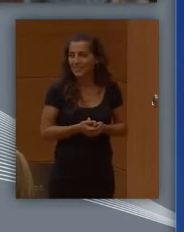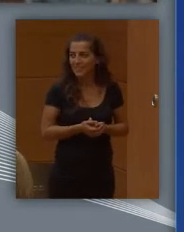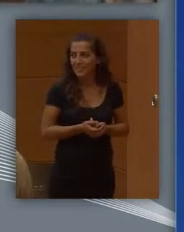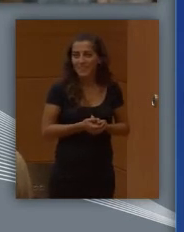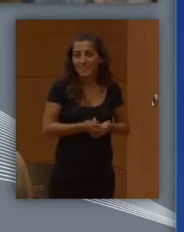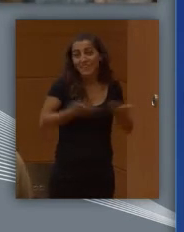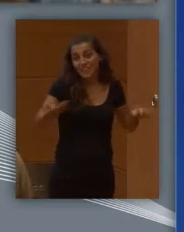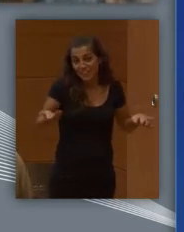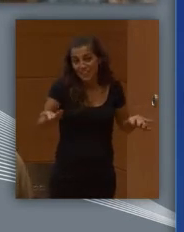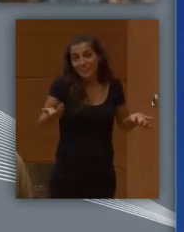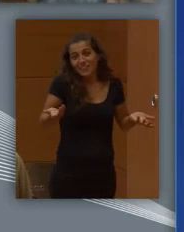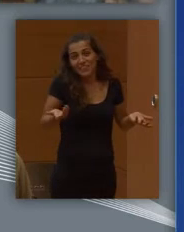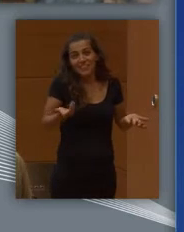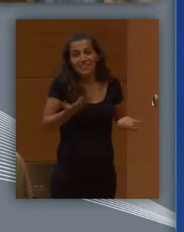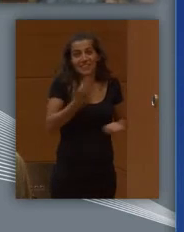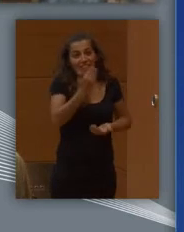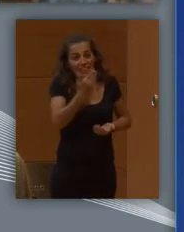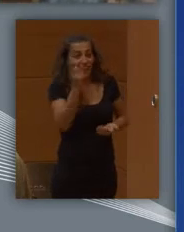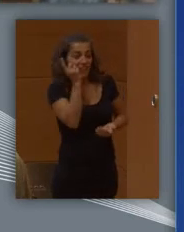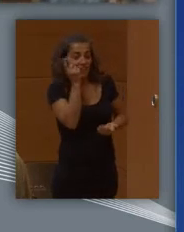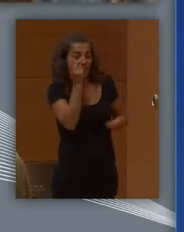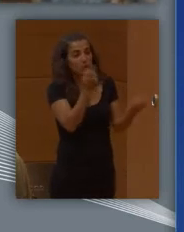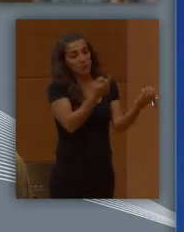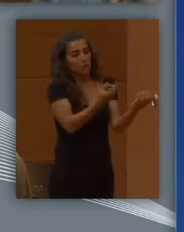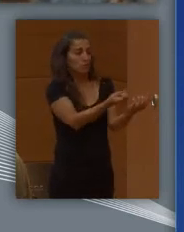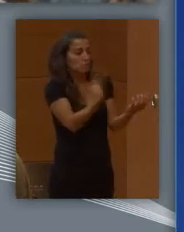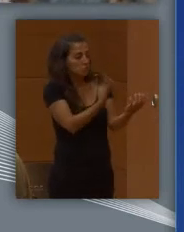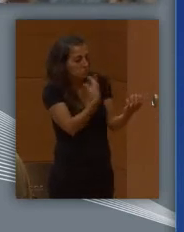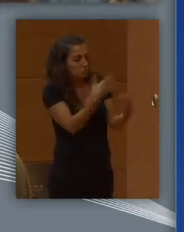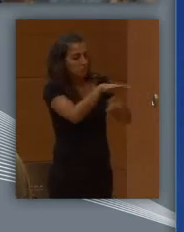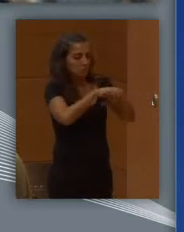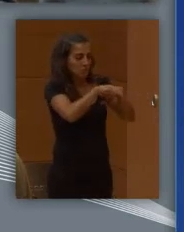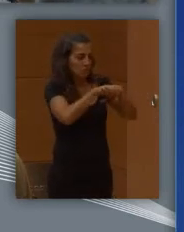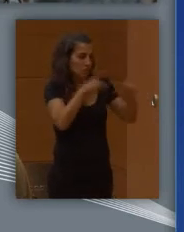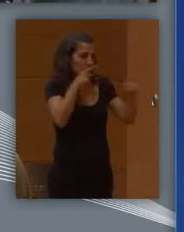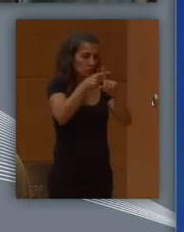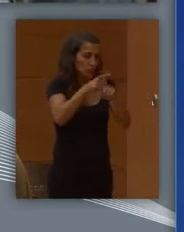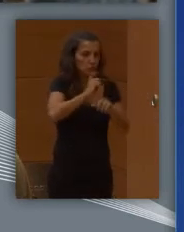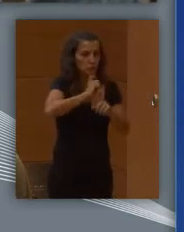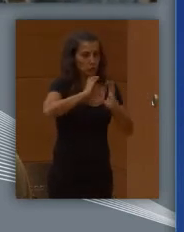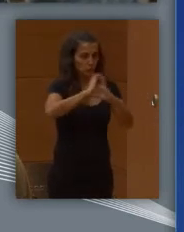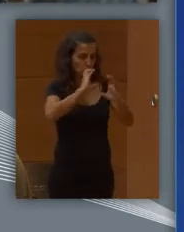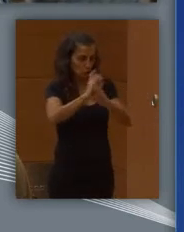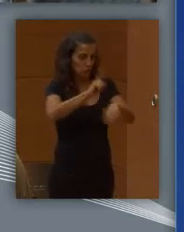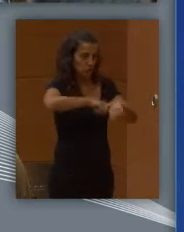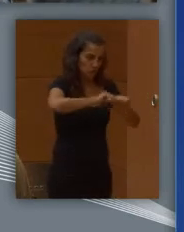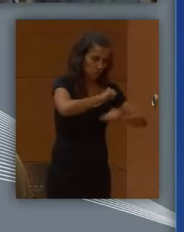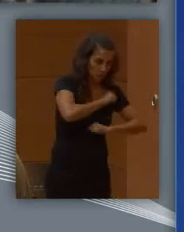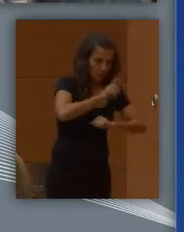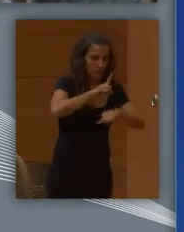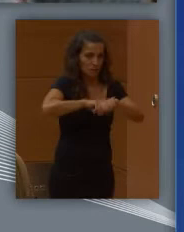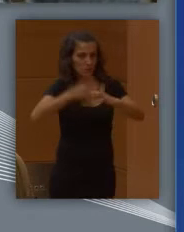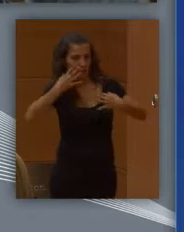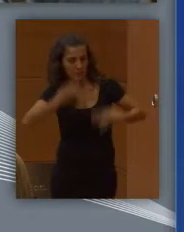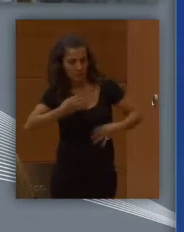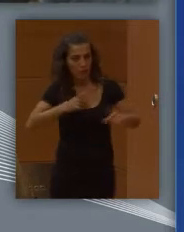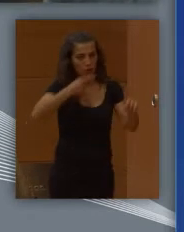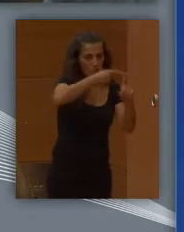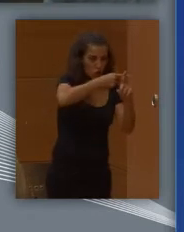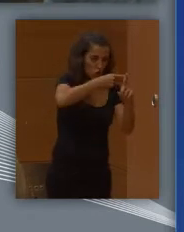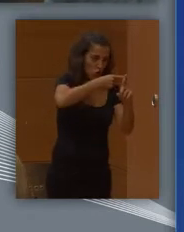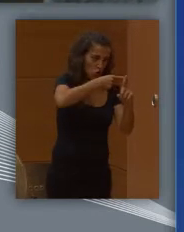en ese sentido, bueno, pues damos a través del teléfono móvil toda la información básica para usar el autobús, por supuesto tiempos de espera en tiempo real, cómo ir de un origen a un